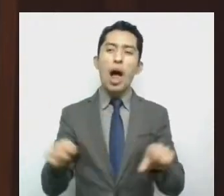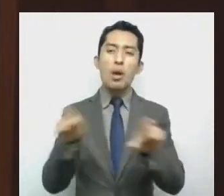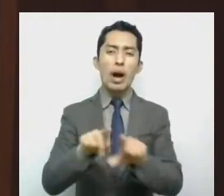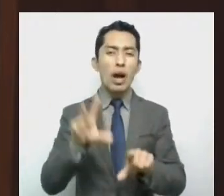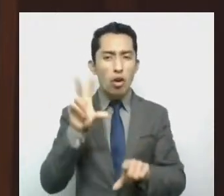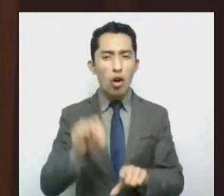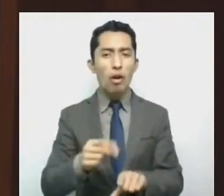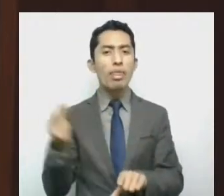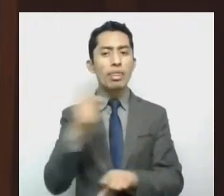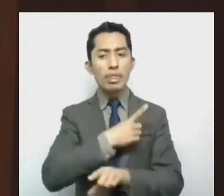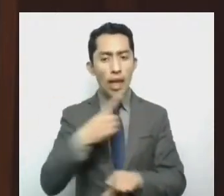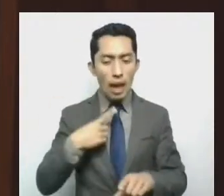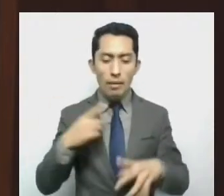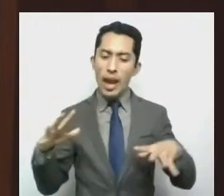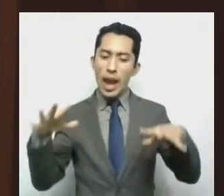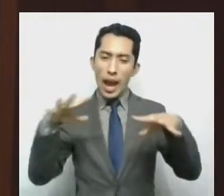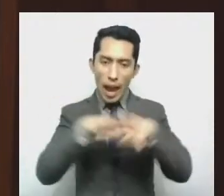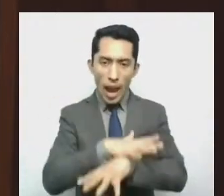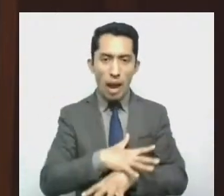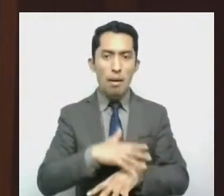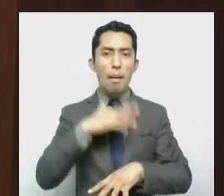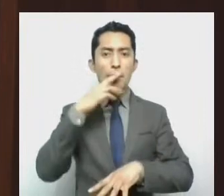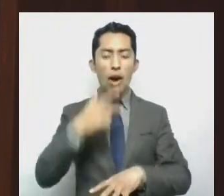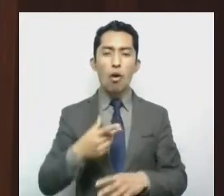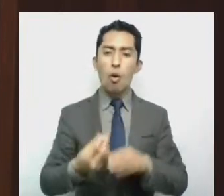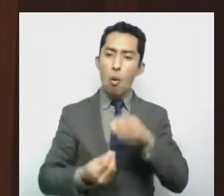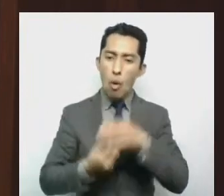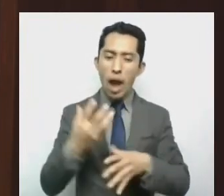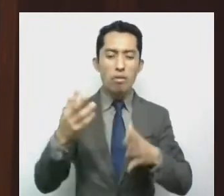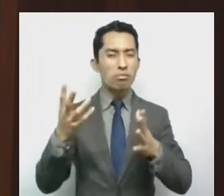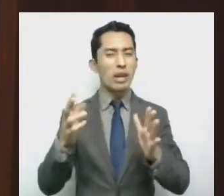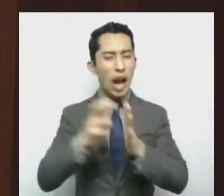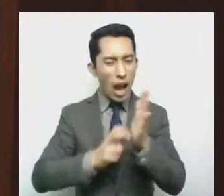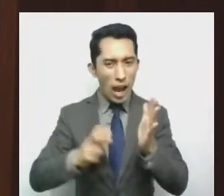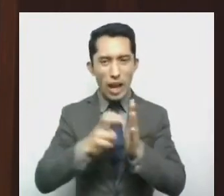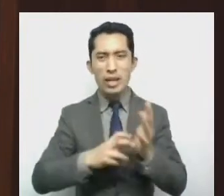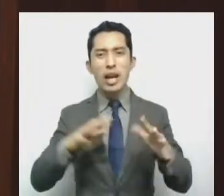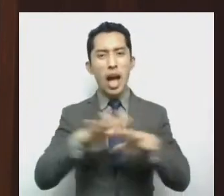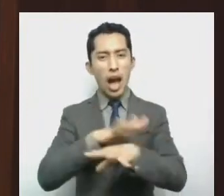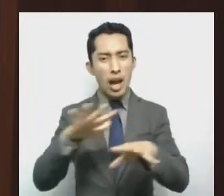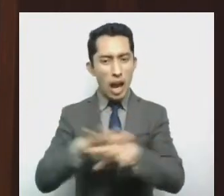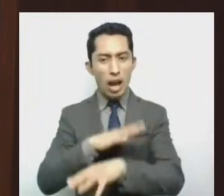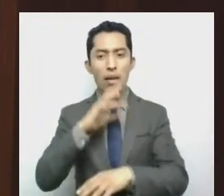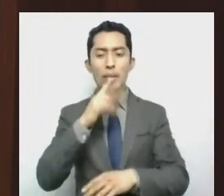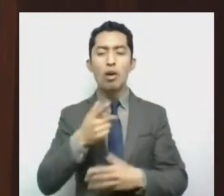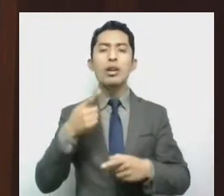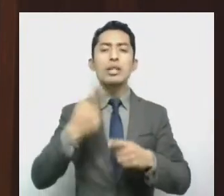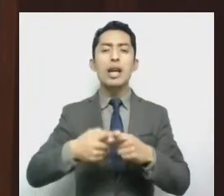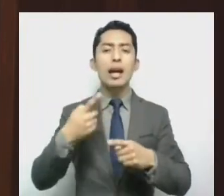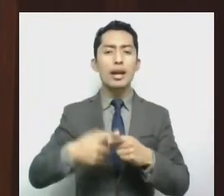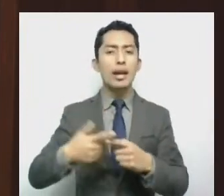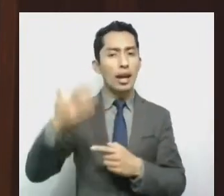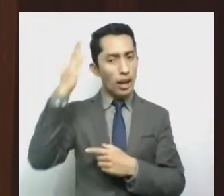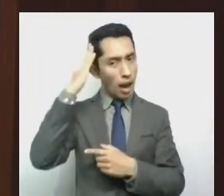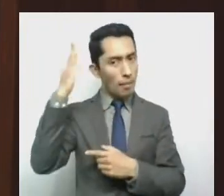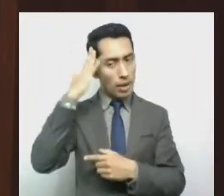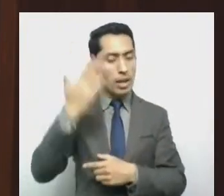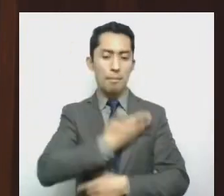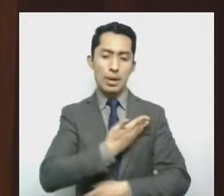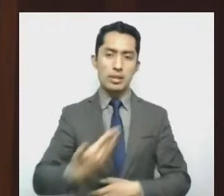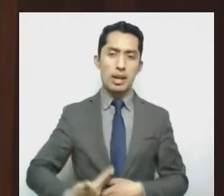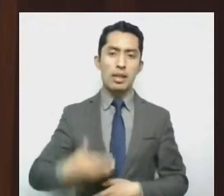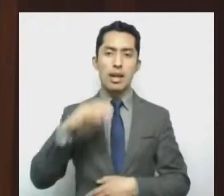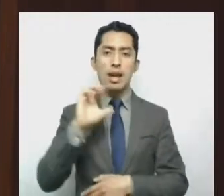la renovación, y comparten el proyecto de nación que encabeza el presidente Andrés Manuel López